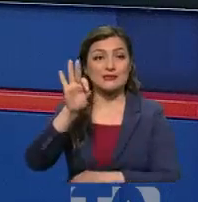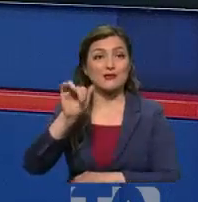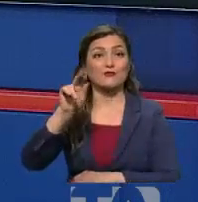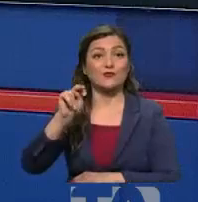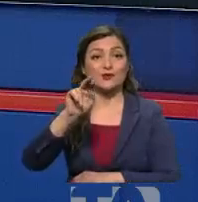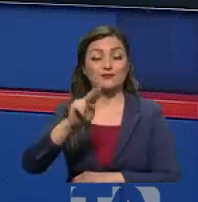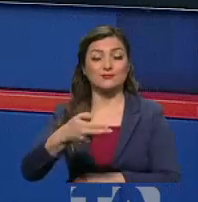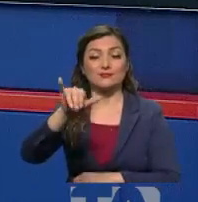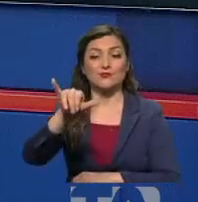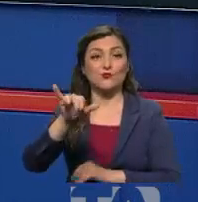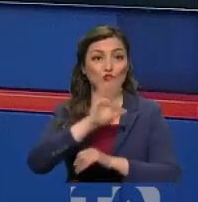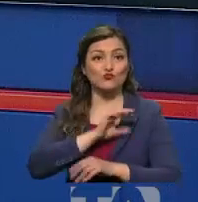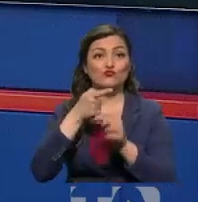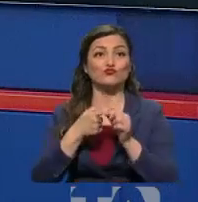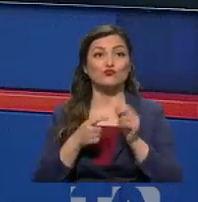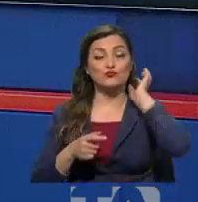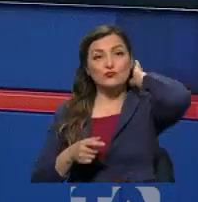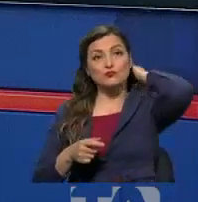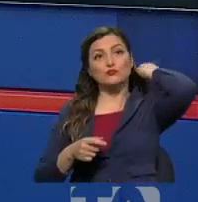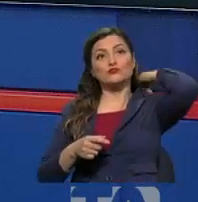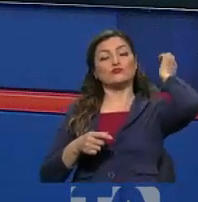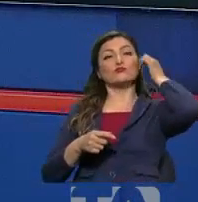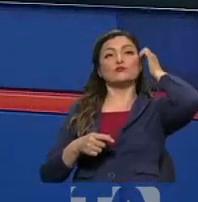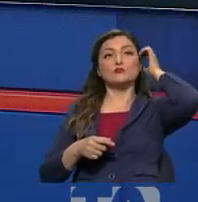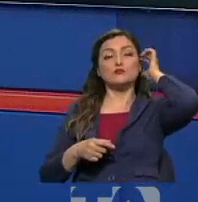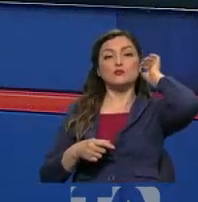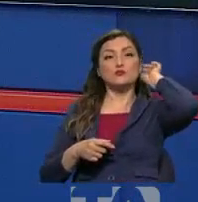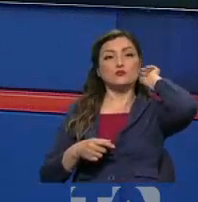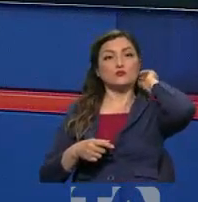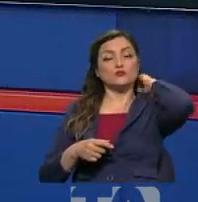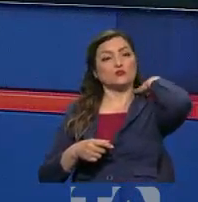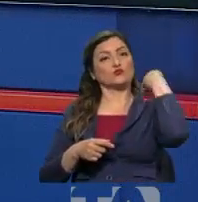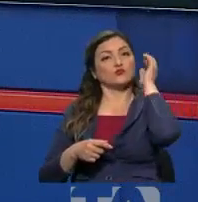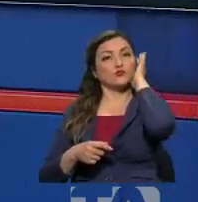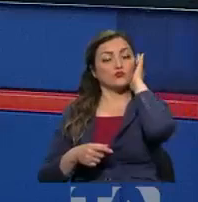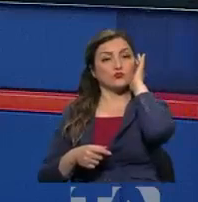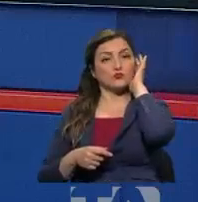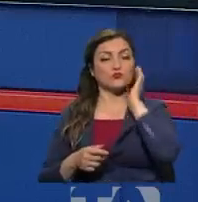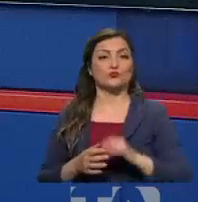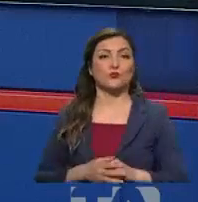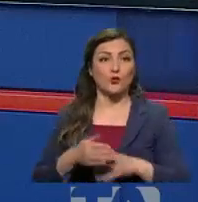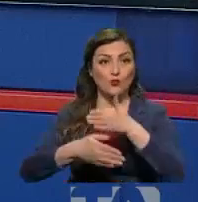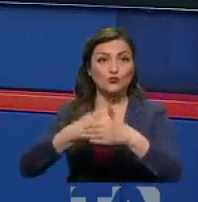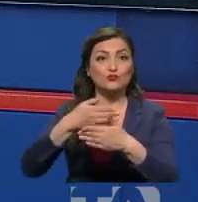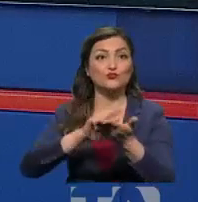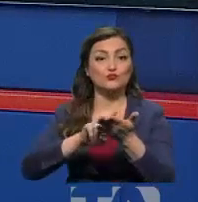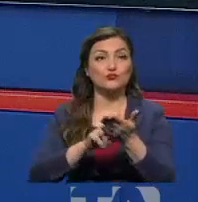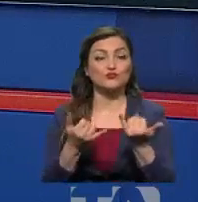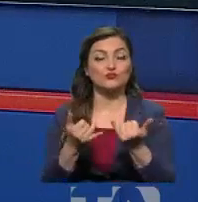se encuentra en el municipio de Quito, donde se llevará la sesión en pocos minutos más. Stephanie, ¿cuál es el movimiento a esta hora?